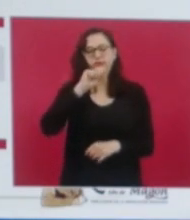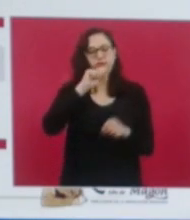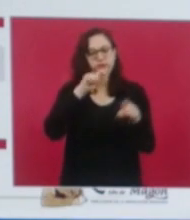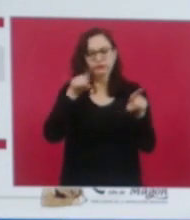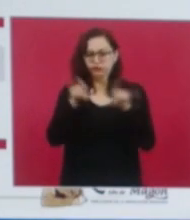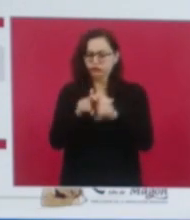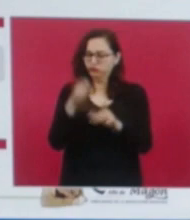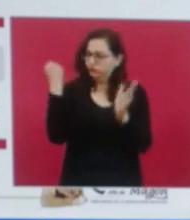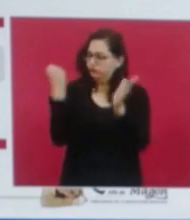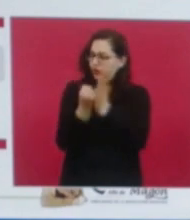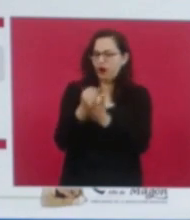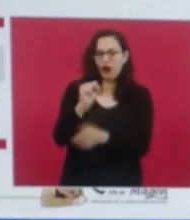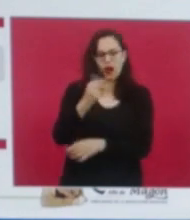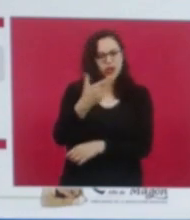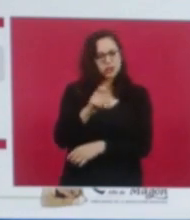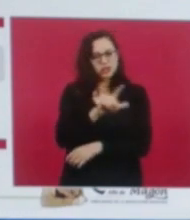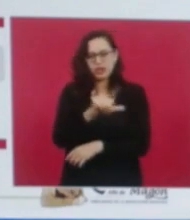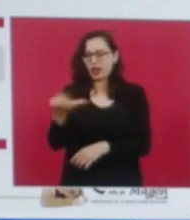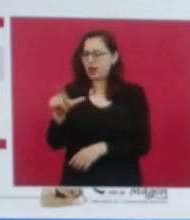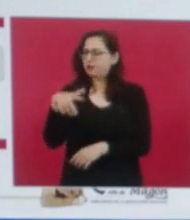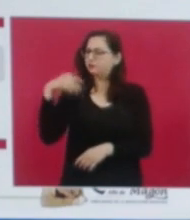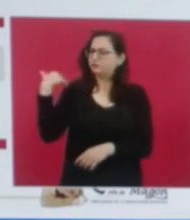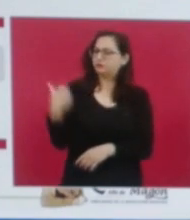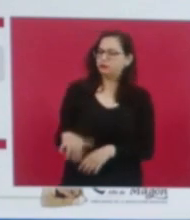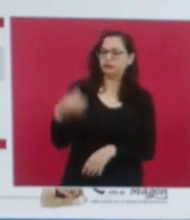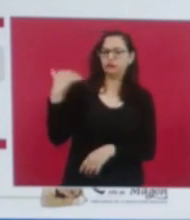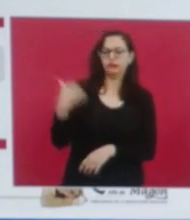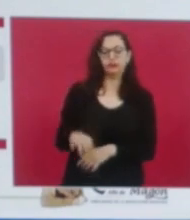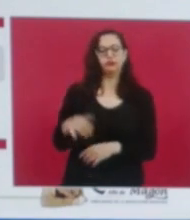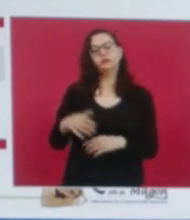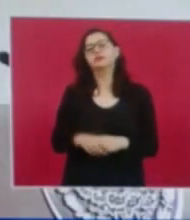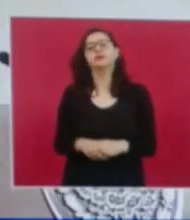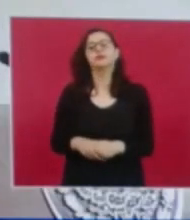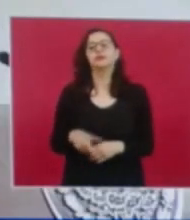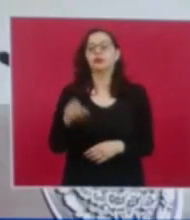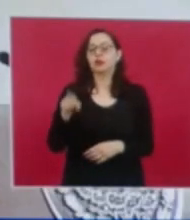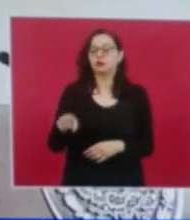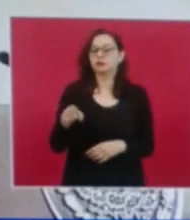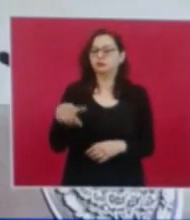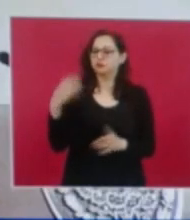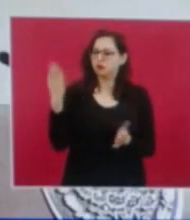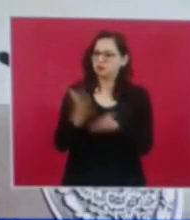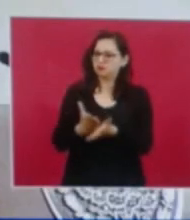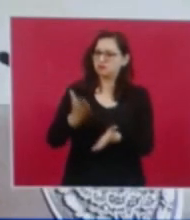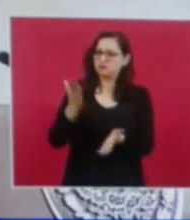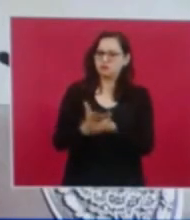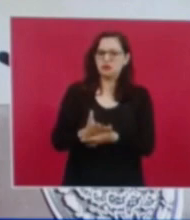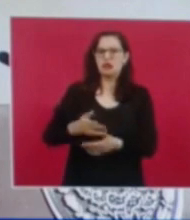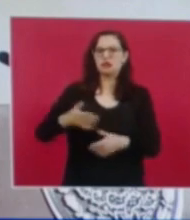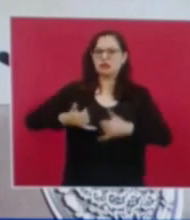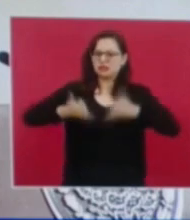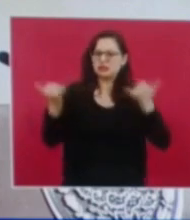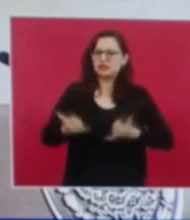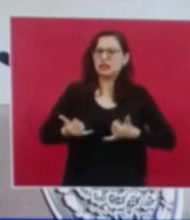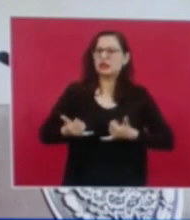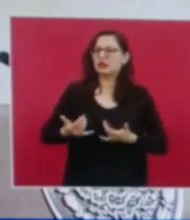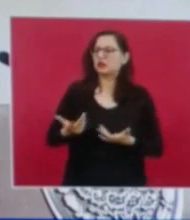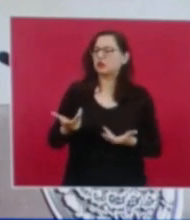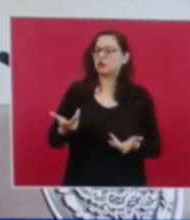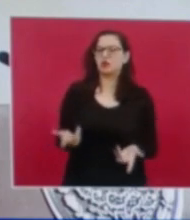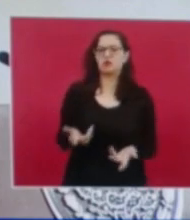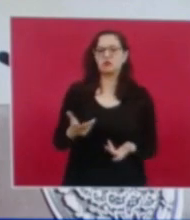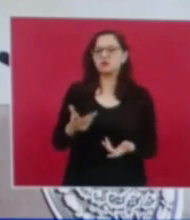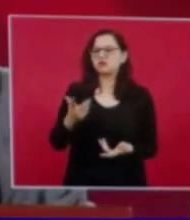tener mucho cuidado también porque trepados en el columpio de la vanidad pudiéramos estar jugando a